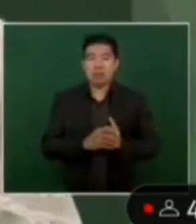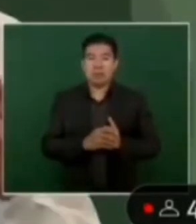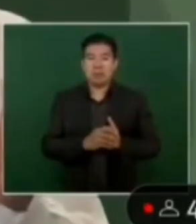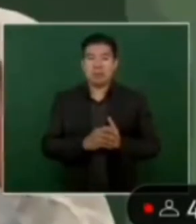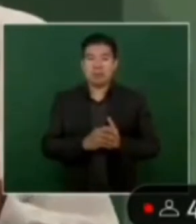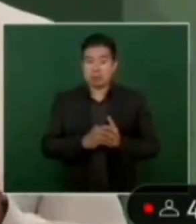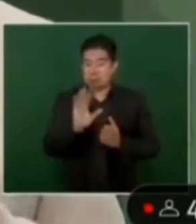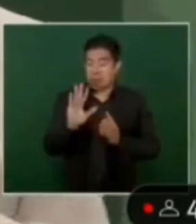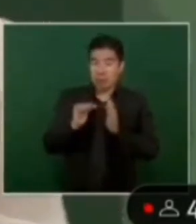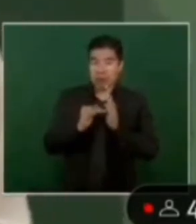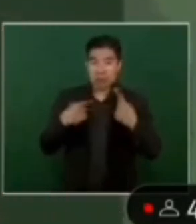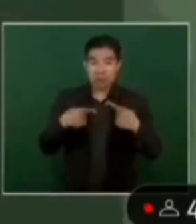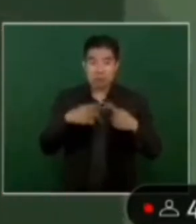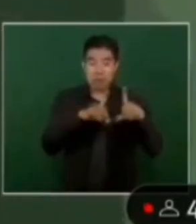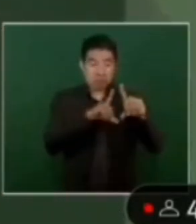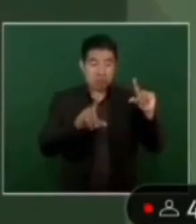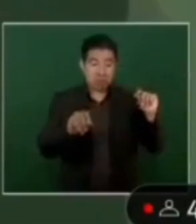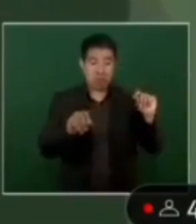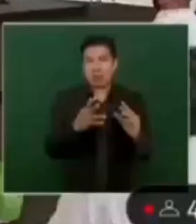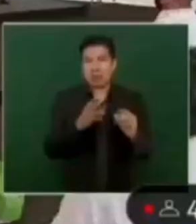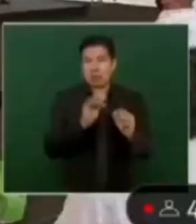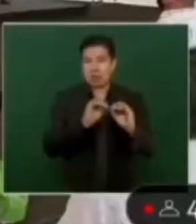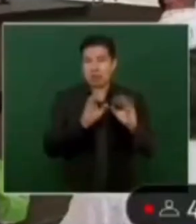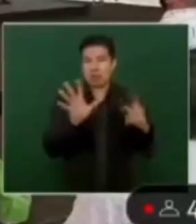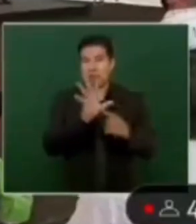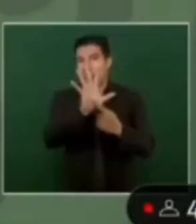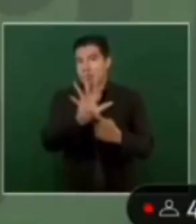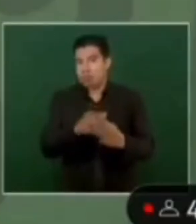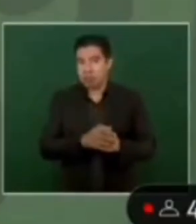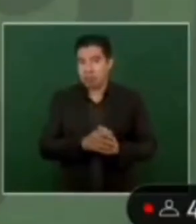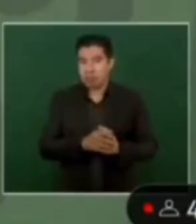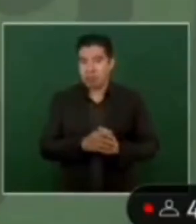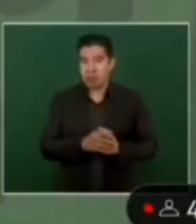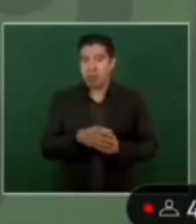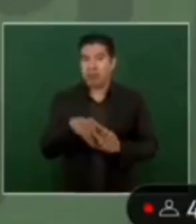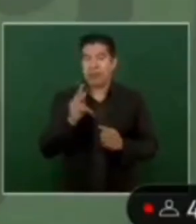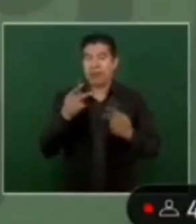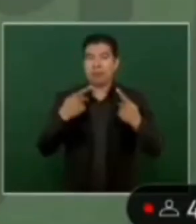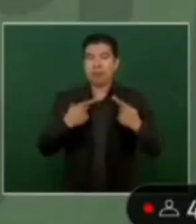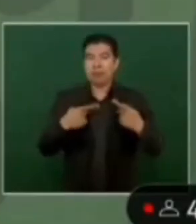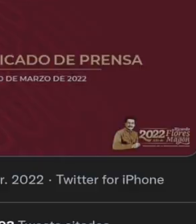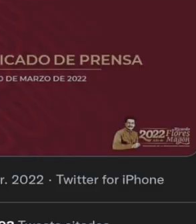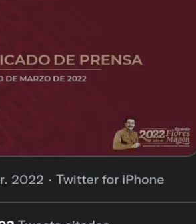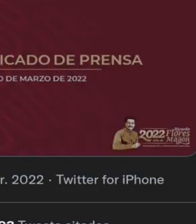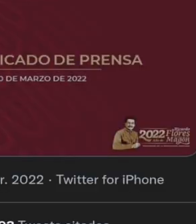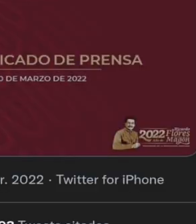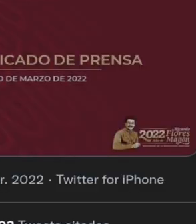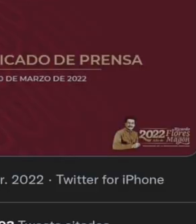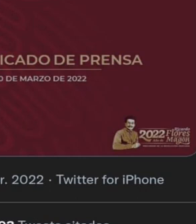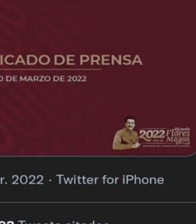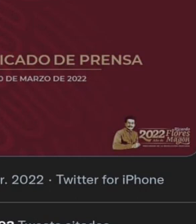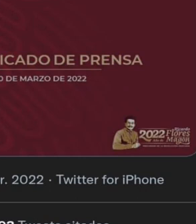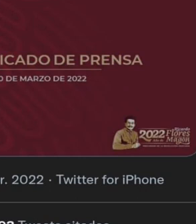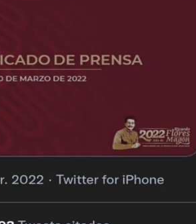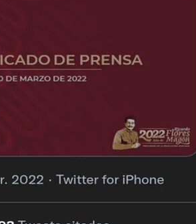Y de esos 5,000, 5 periodistas. Además, el gobierno de la 4T emitió un polémico